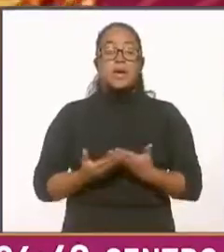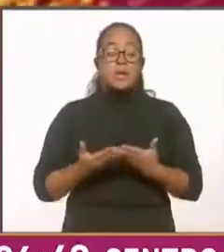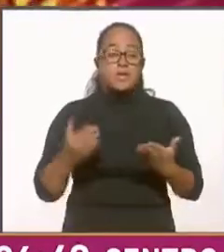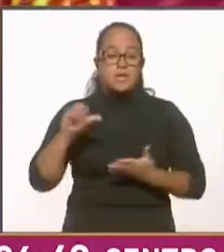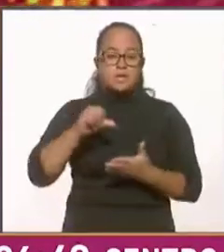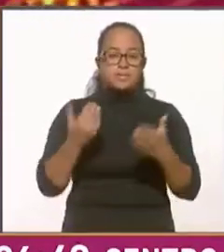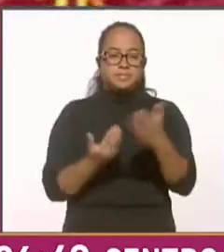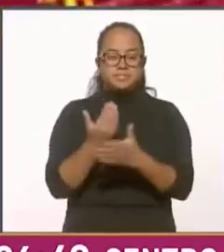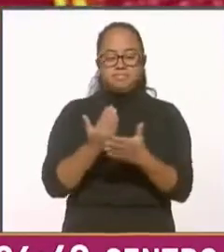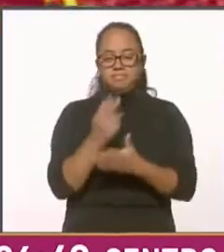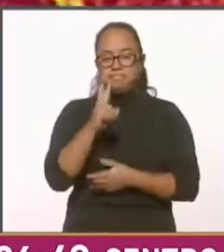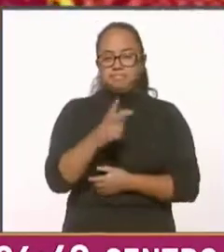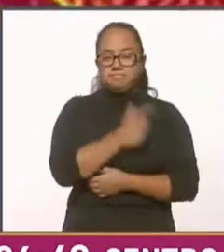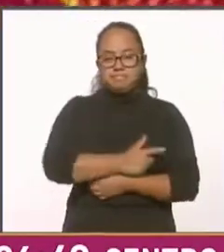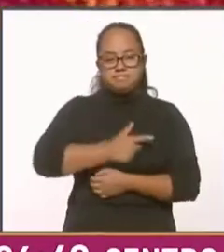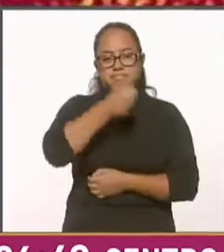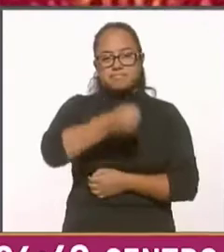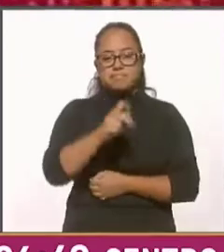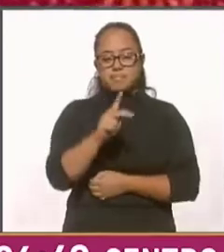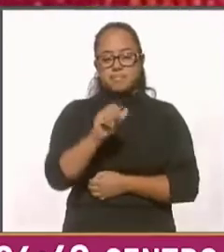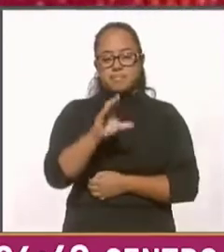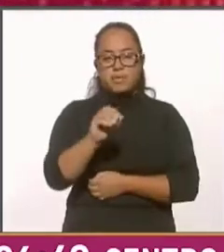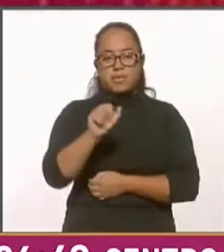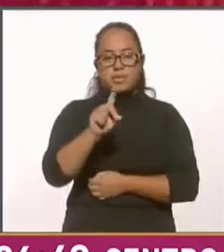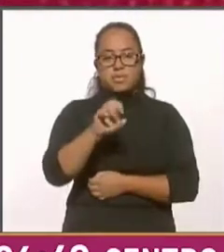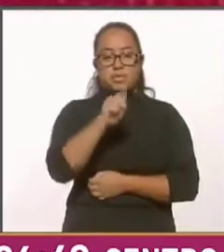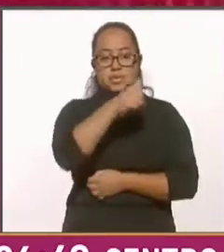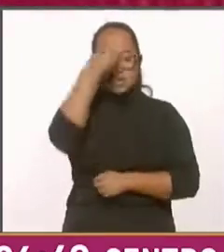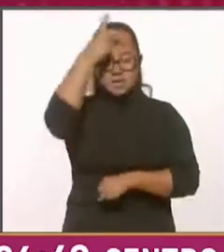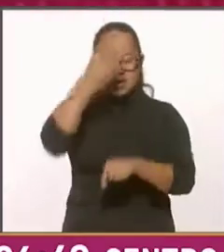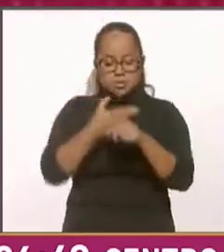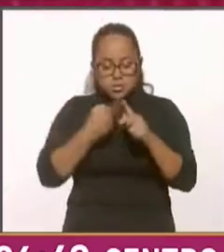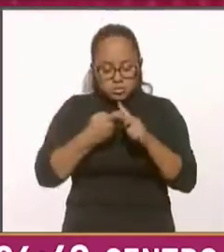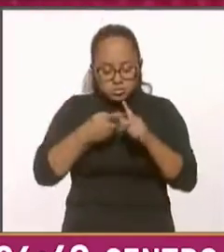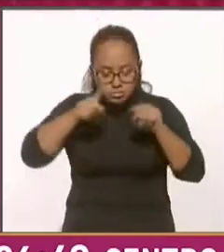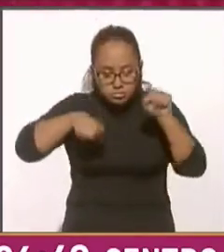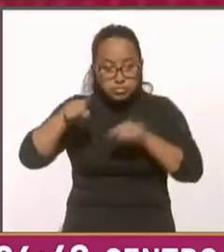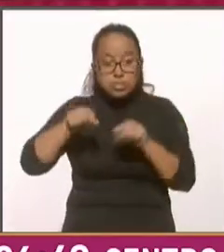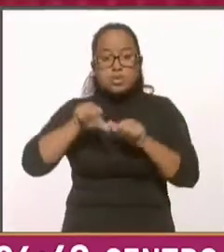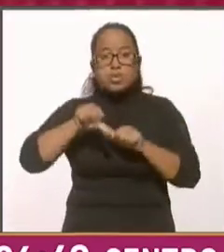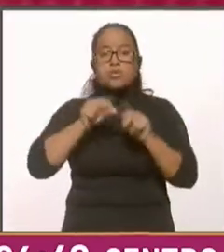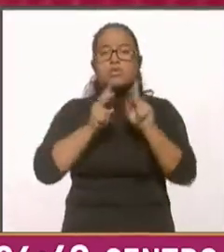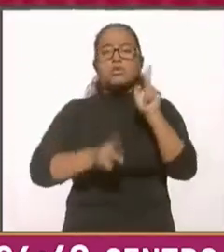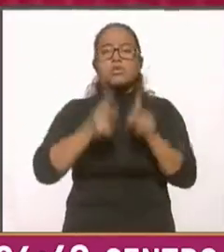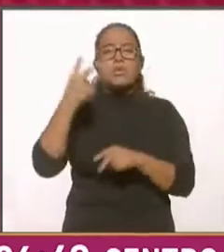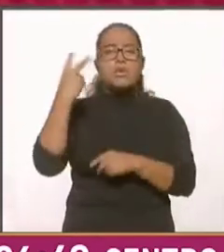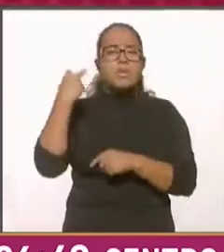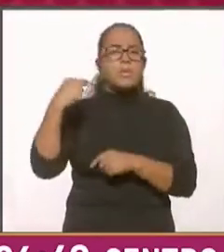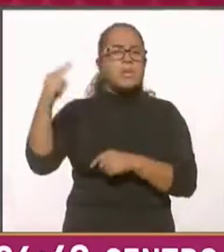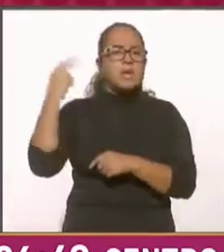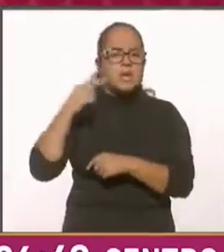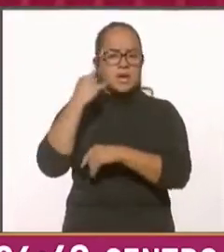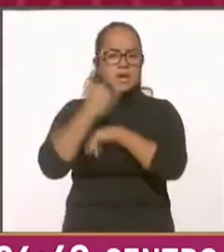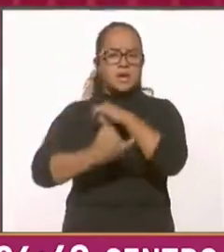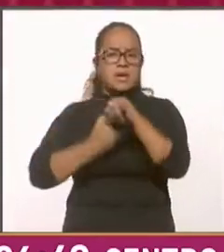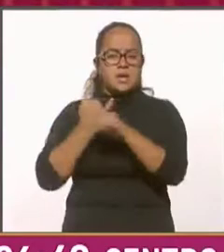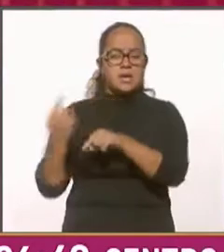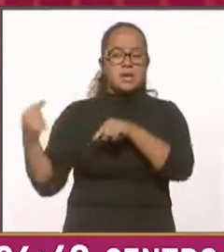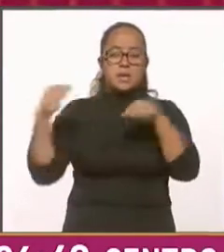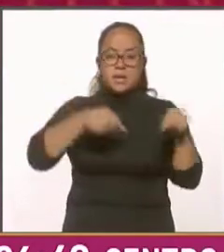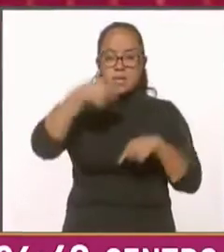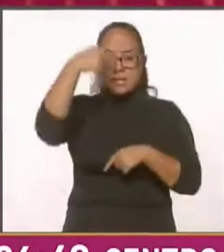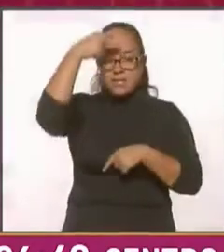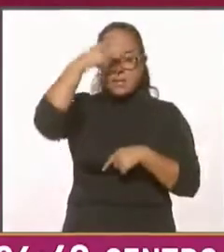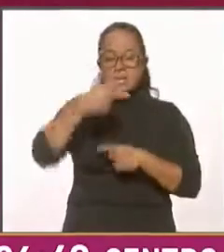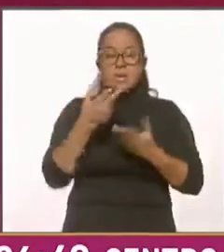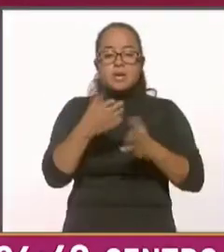mañana. Me da mucho gusto saludar a Paco Abundis, director de Parametría. Vamos a conversar hoy, Paco, de los viajeros internacionales a